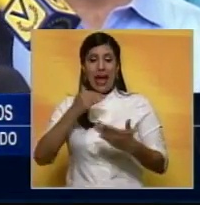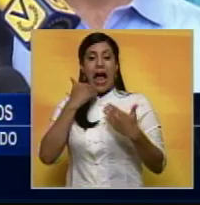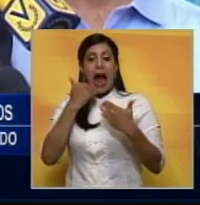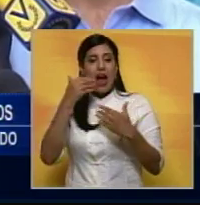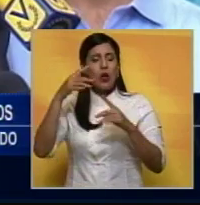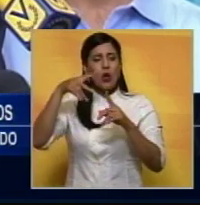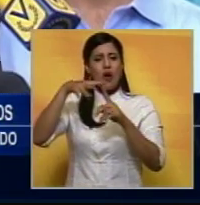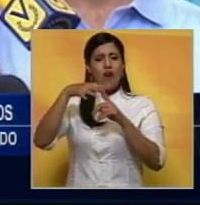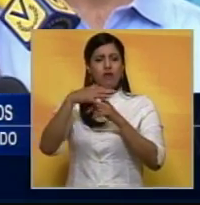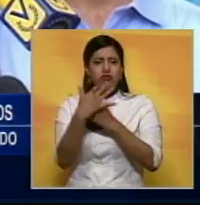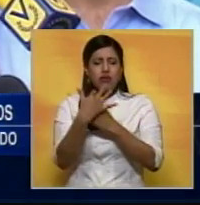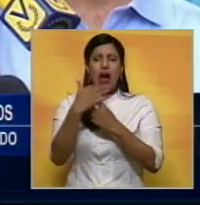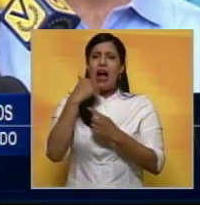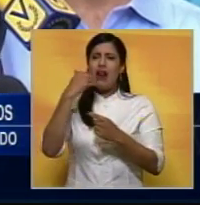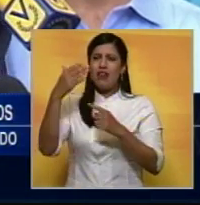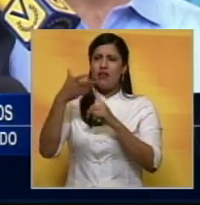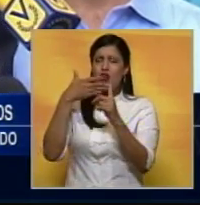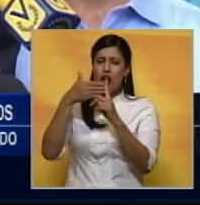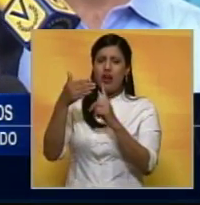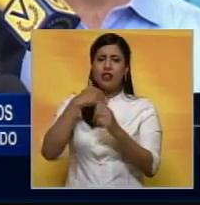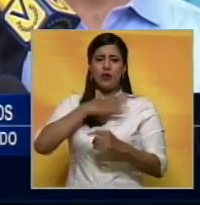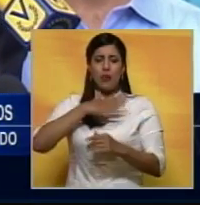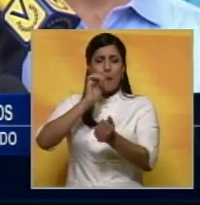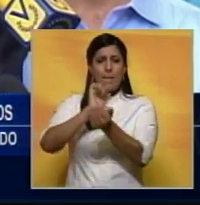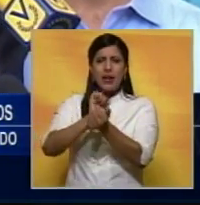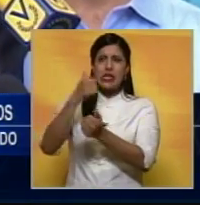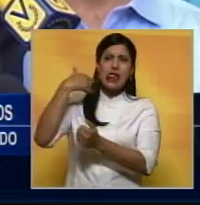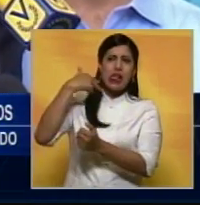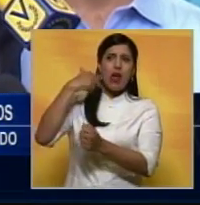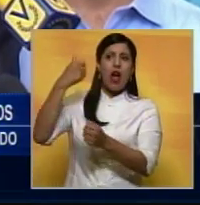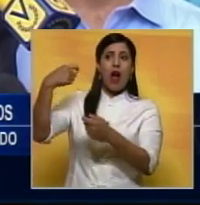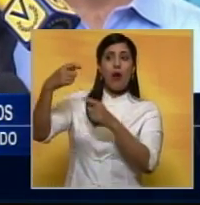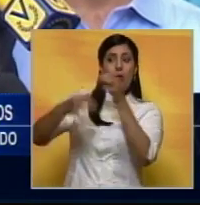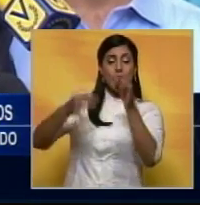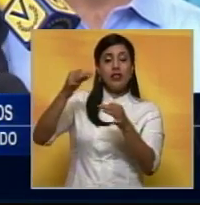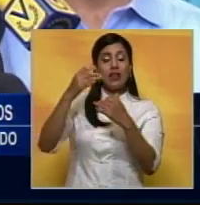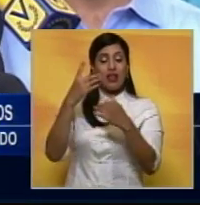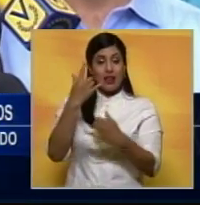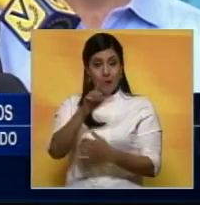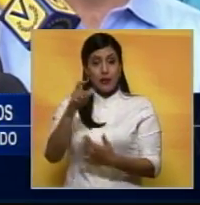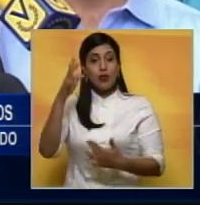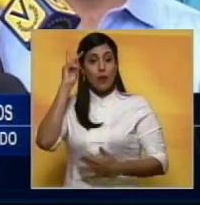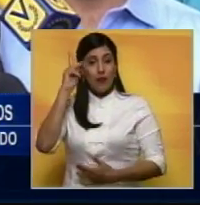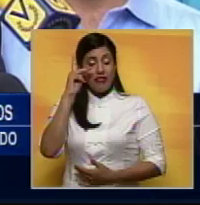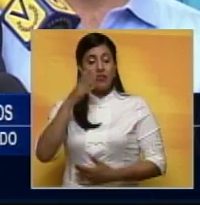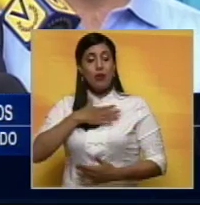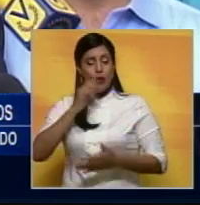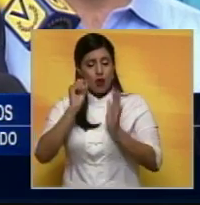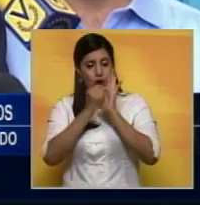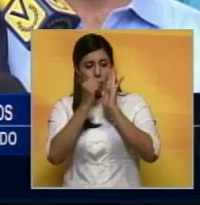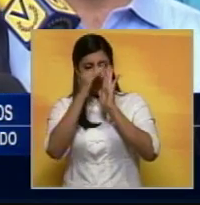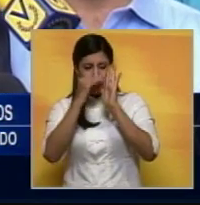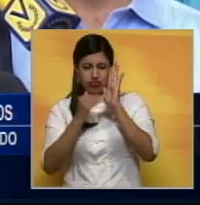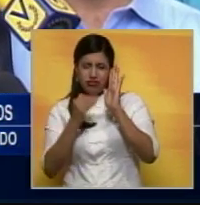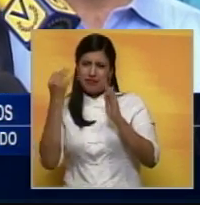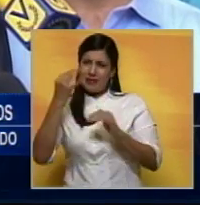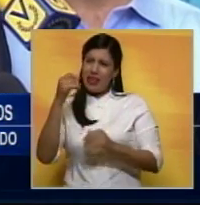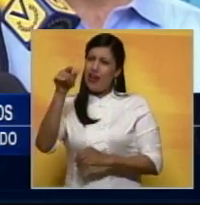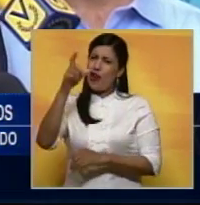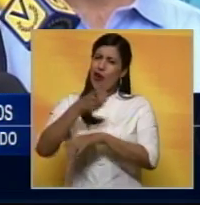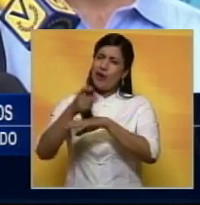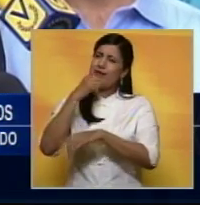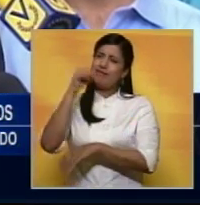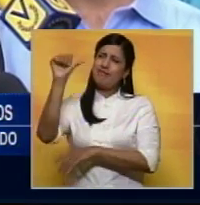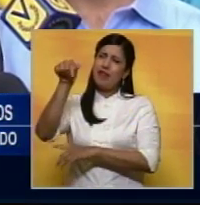mediante tortura, tal como lo denunciaron los propios detenidos, y porque a juicio de los académicos, la baja calificación crediticia del